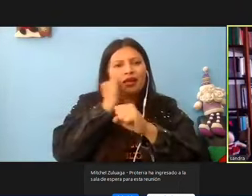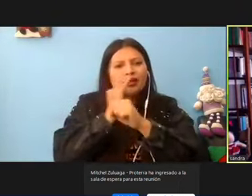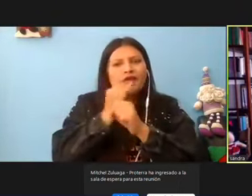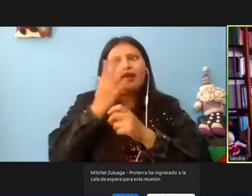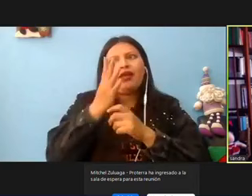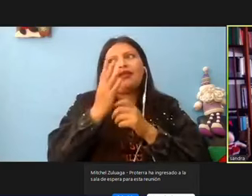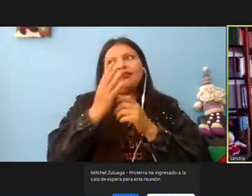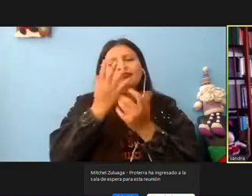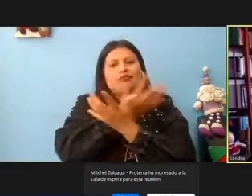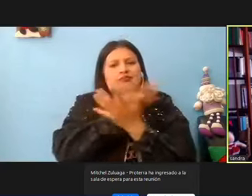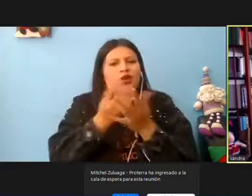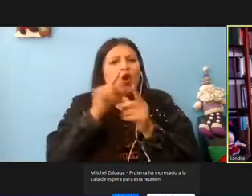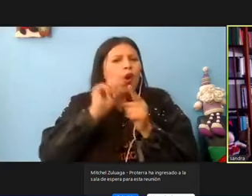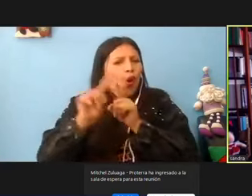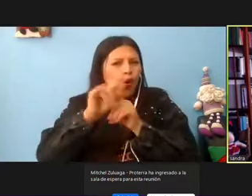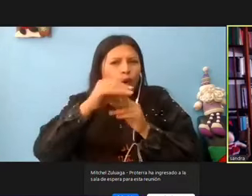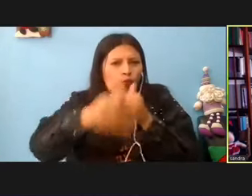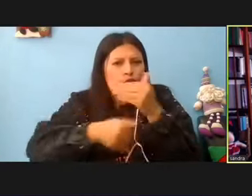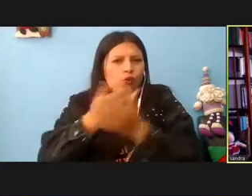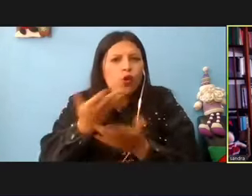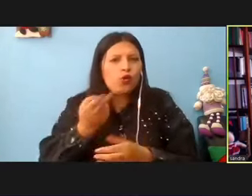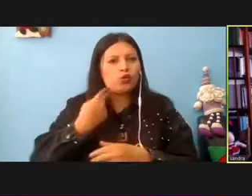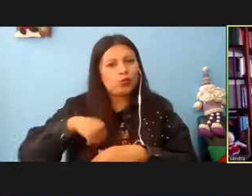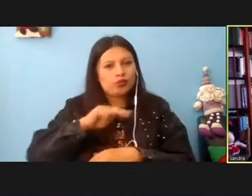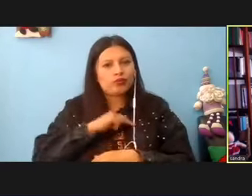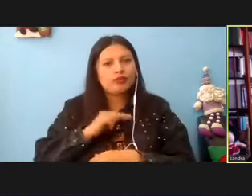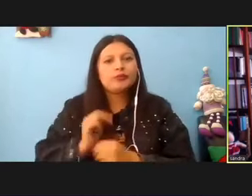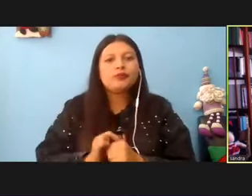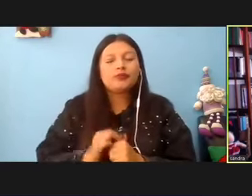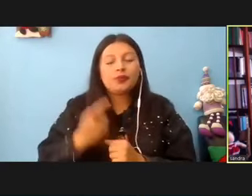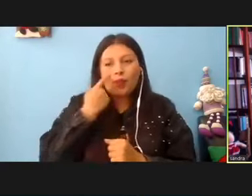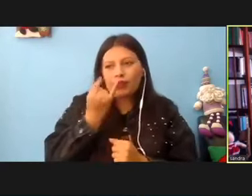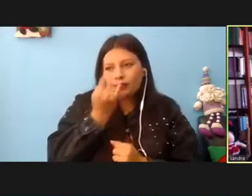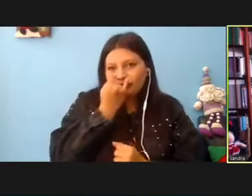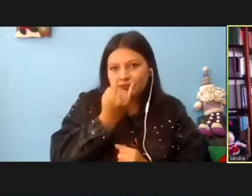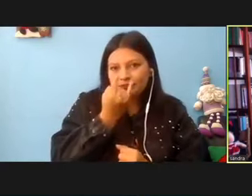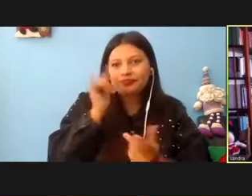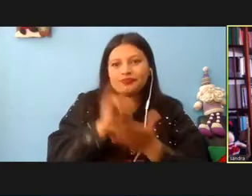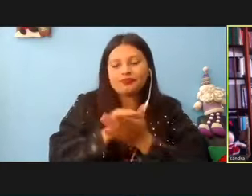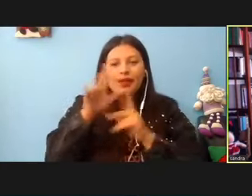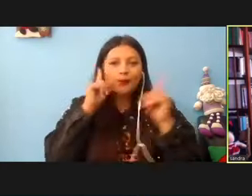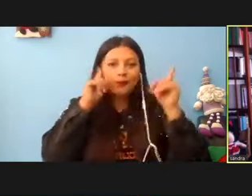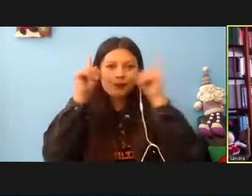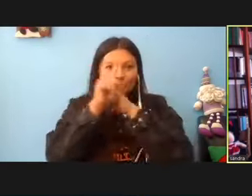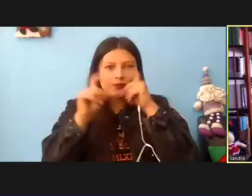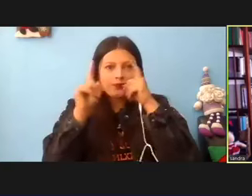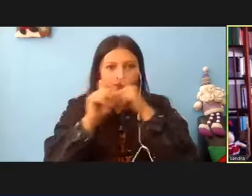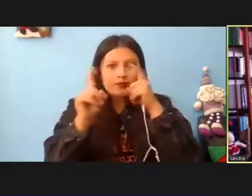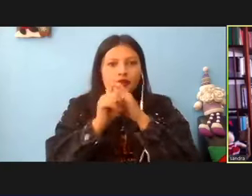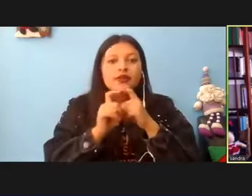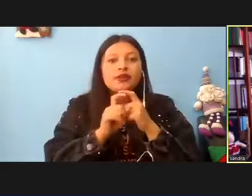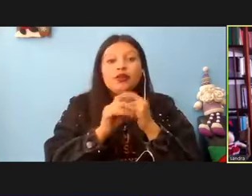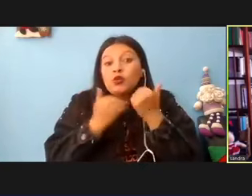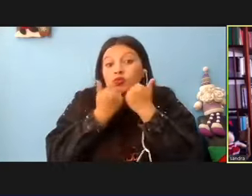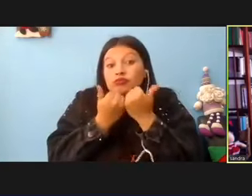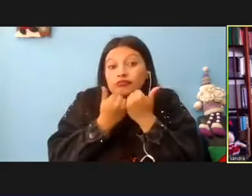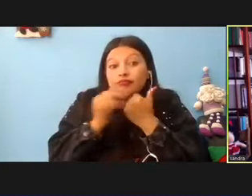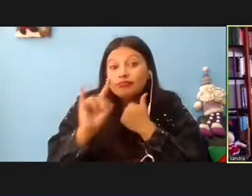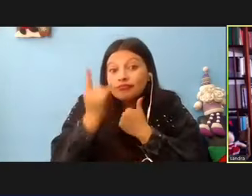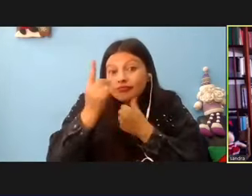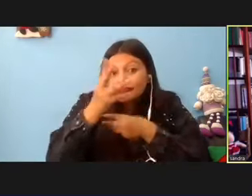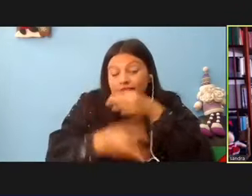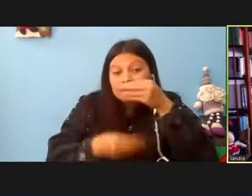dictaduras u otros procesos como el nuestro. Entonces, sí, muy interesante ya estas reflexiones. No sé si alguien más del